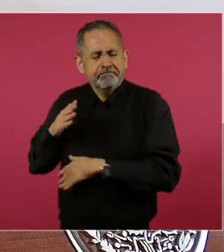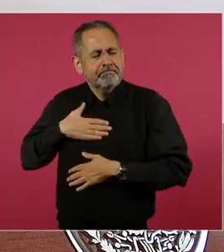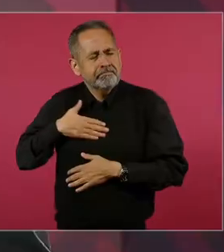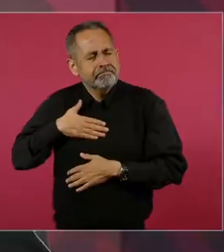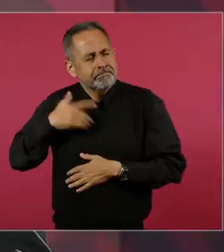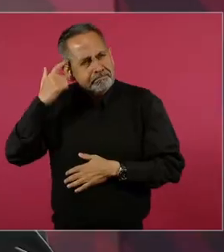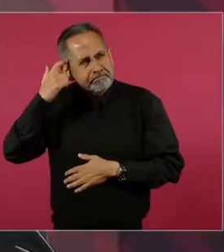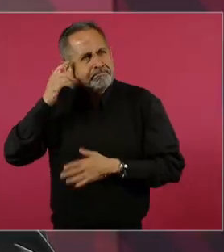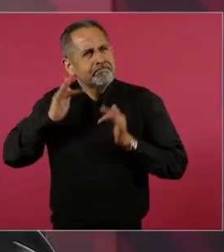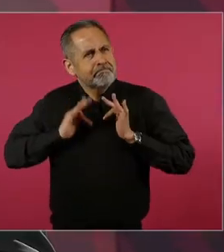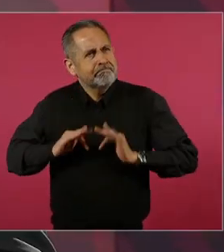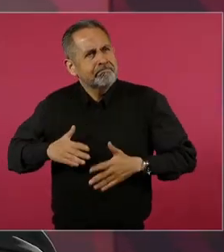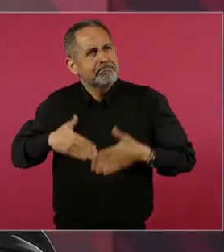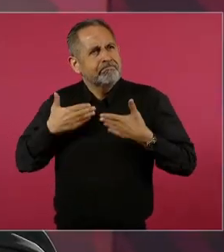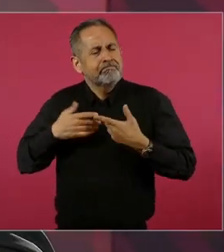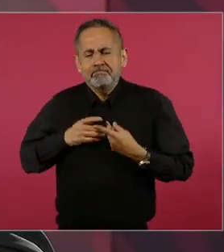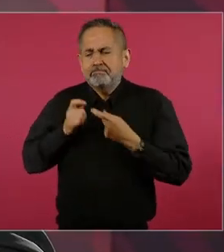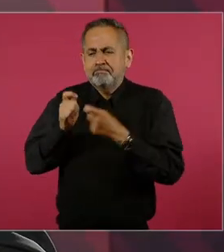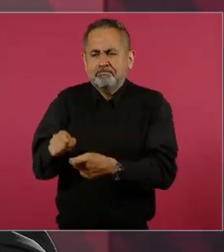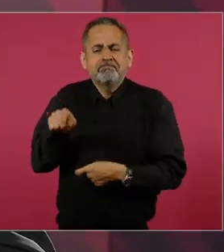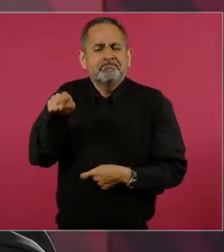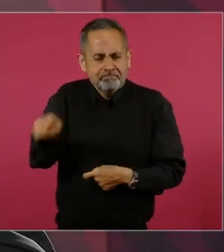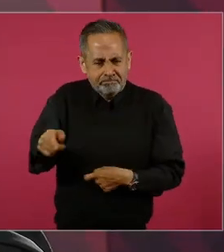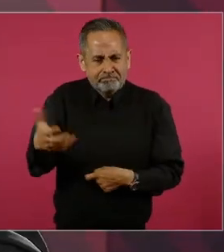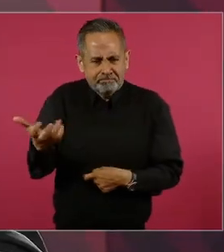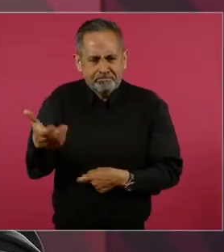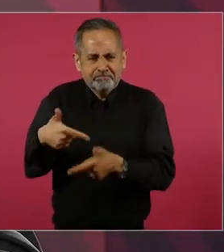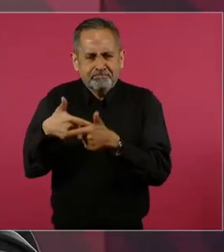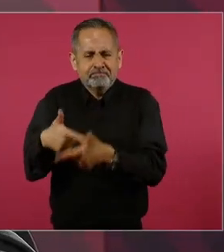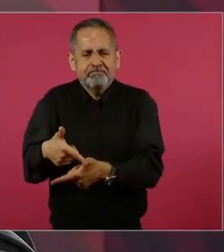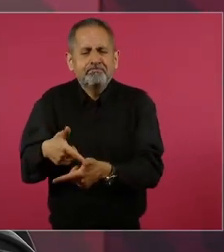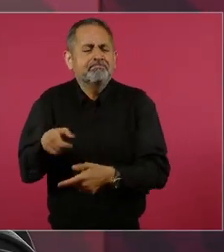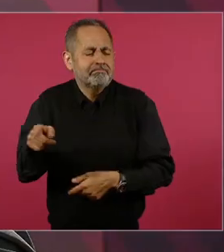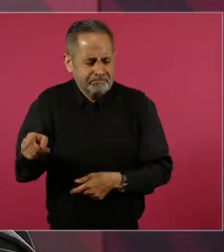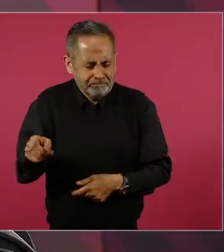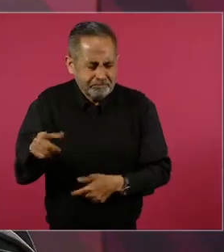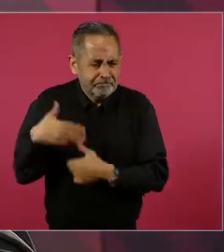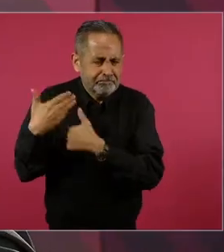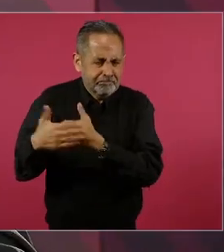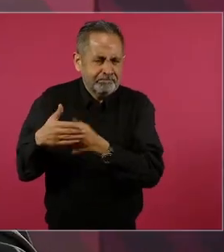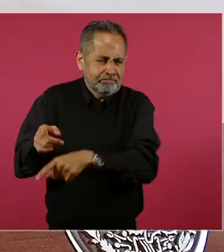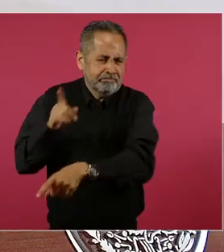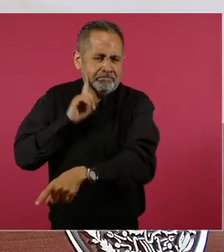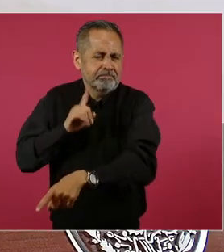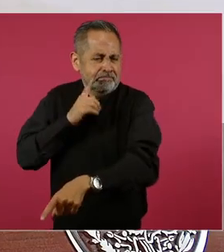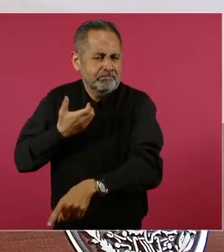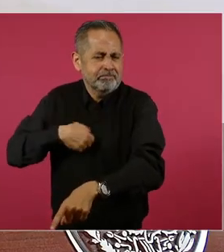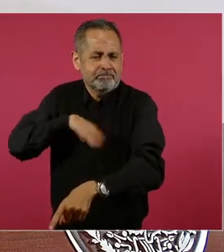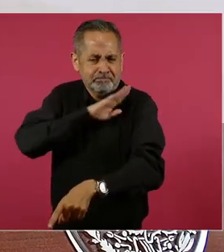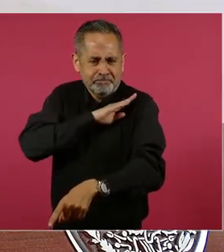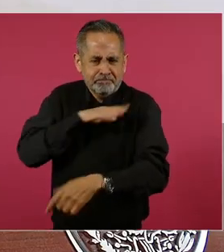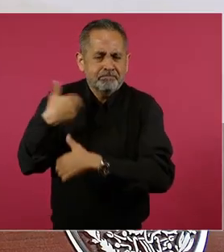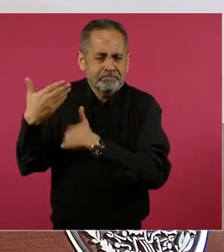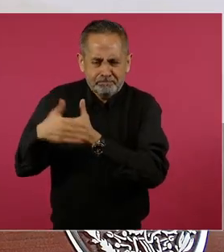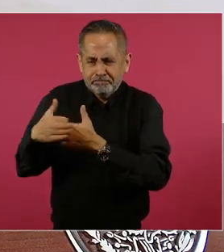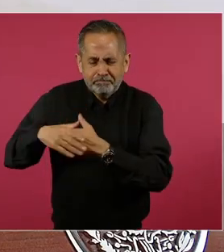la tranquilidad de que la próxima presidenta, el próximo